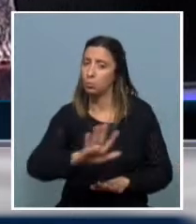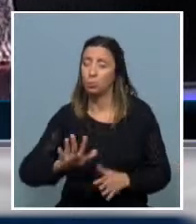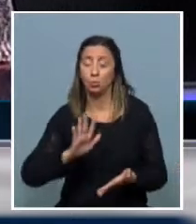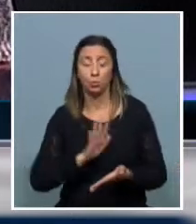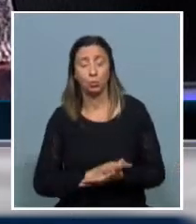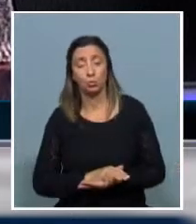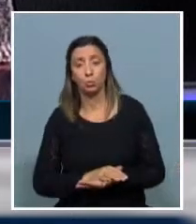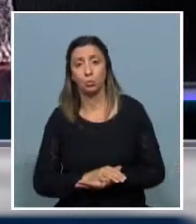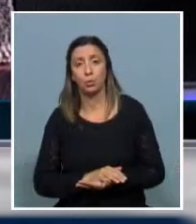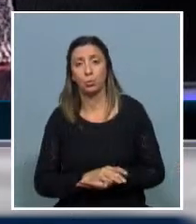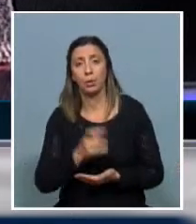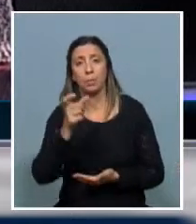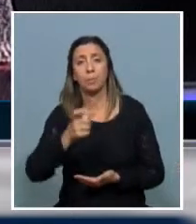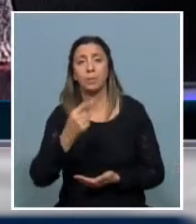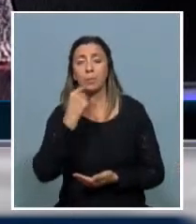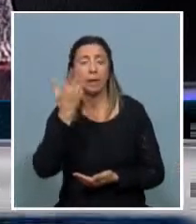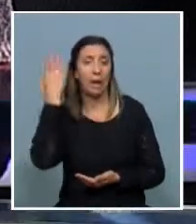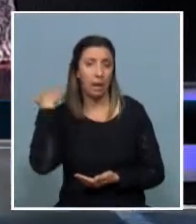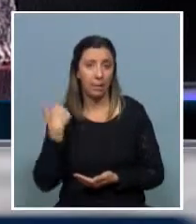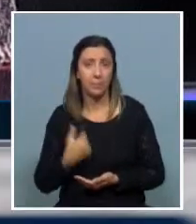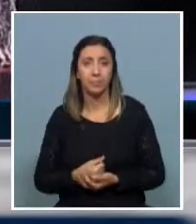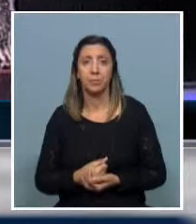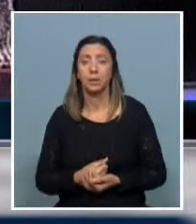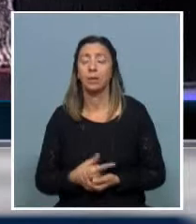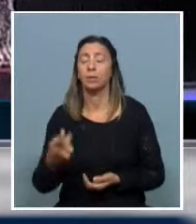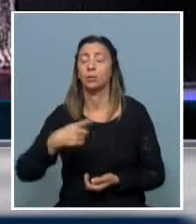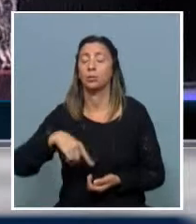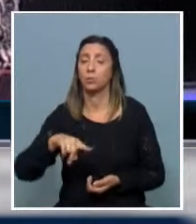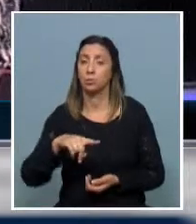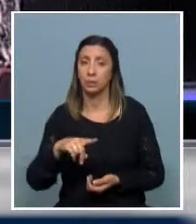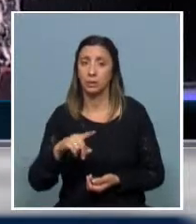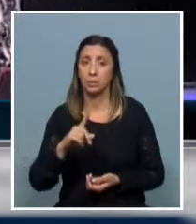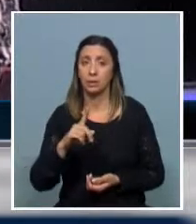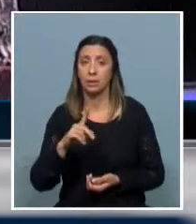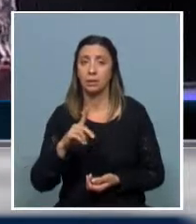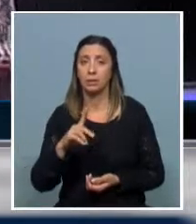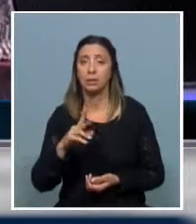lo que me decía de arraigo, la persona me preguntó hace rato, nosotros